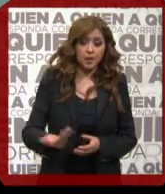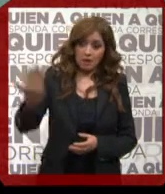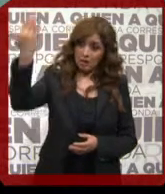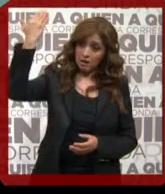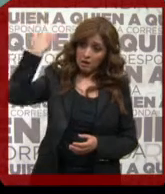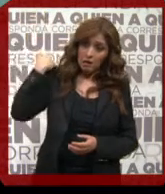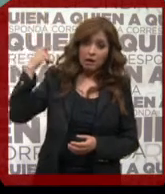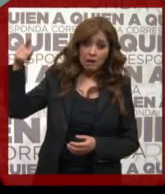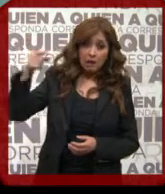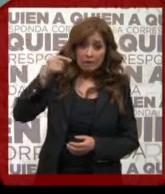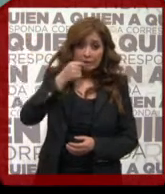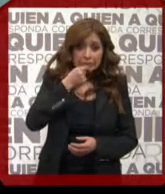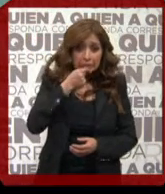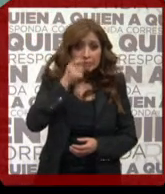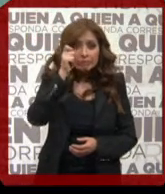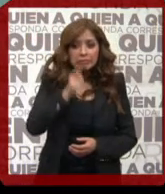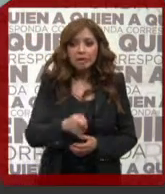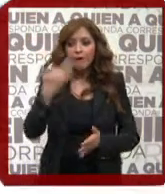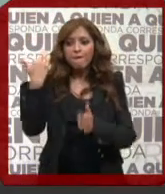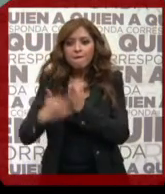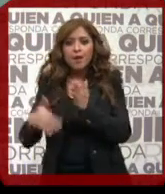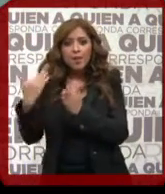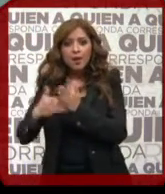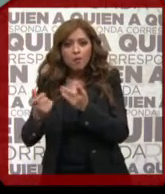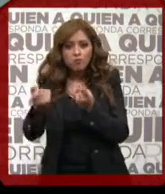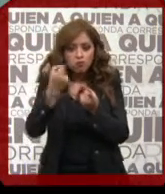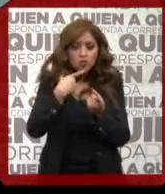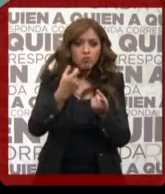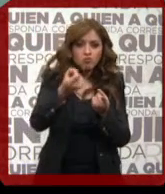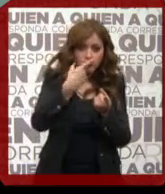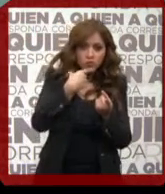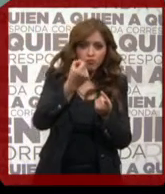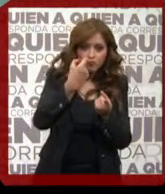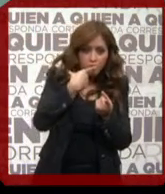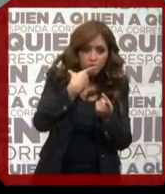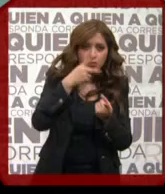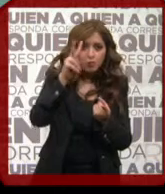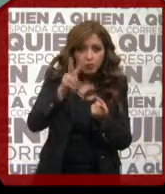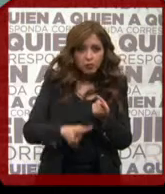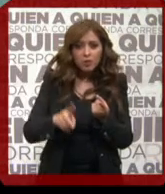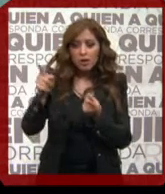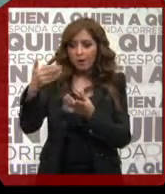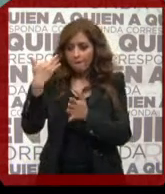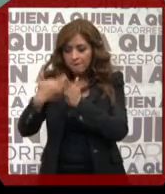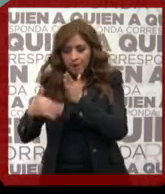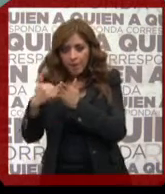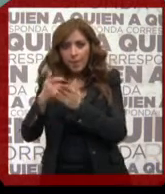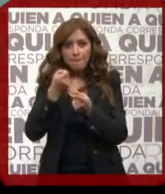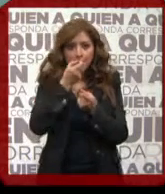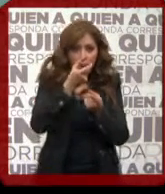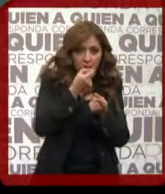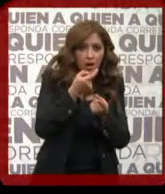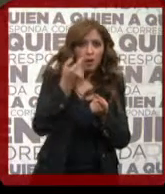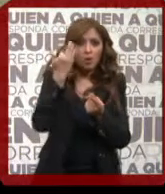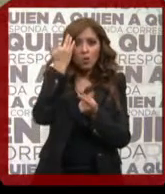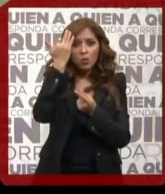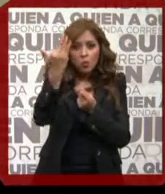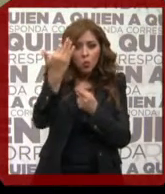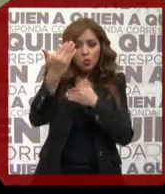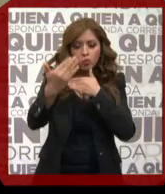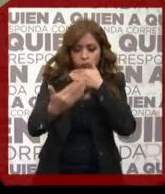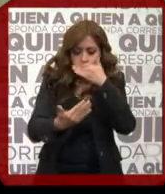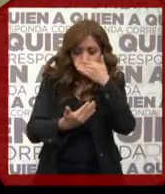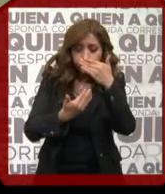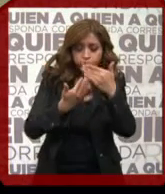fallar la dotación de medicina. Cada vez nos dan la medicina más espaciada. A pesar